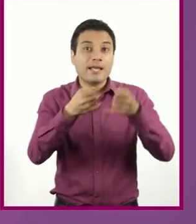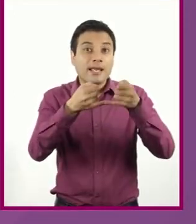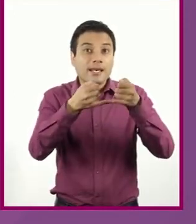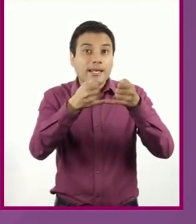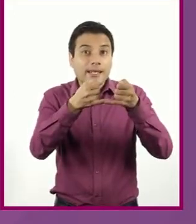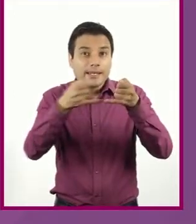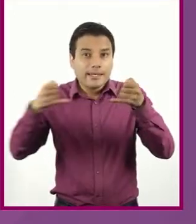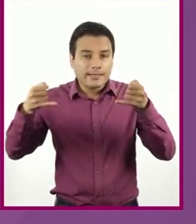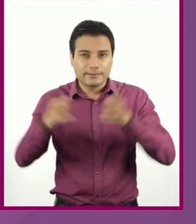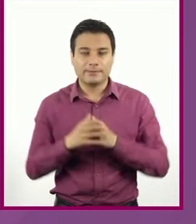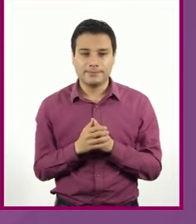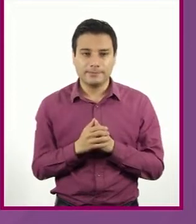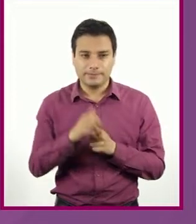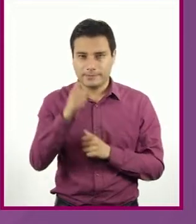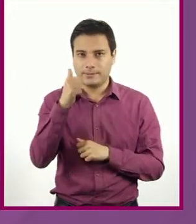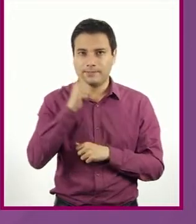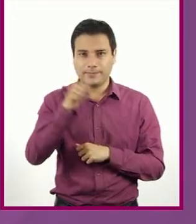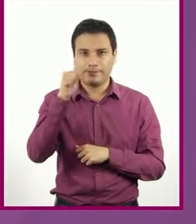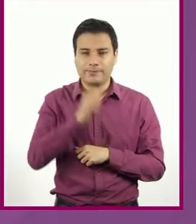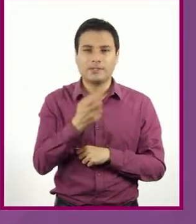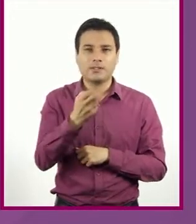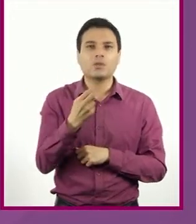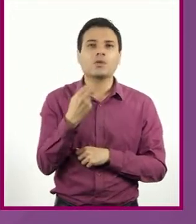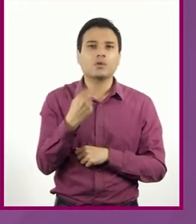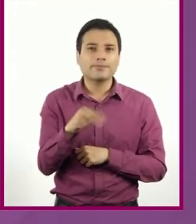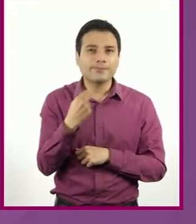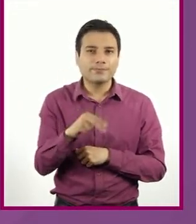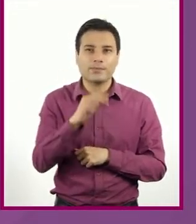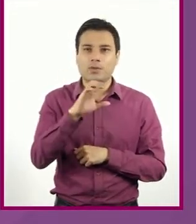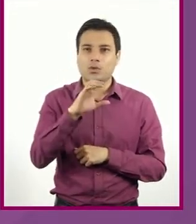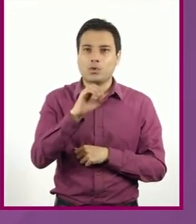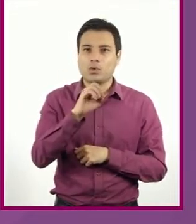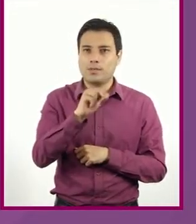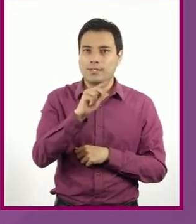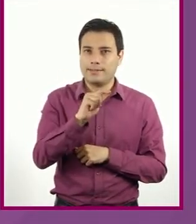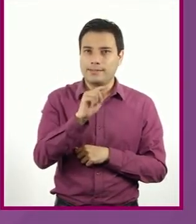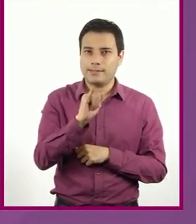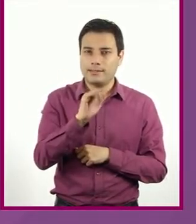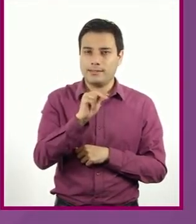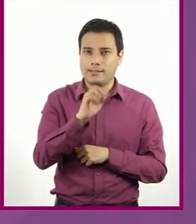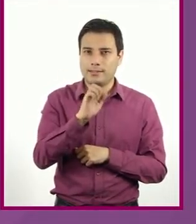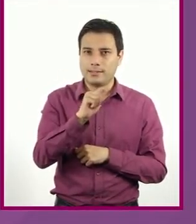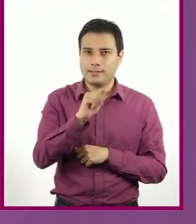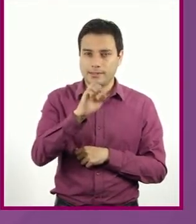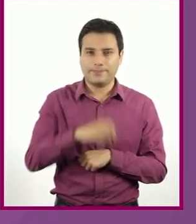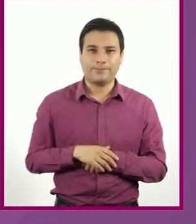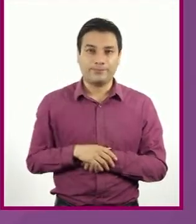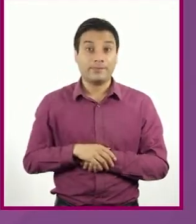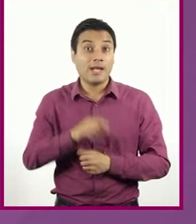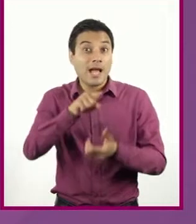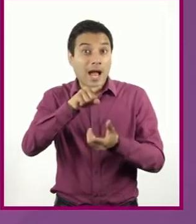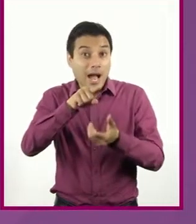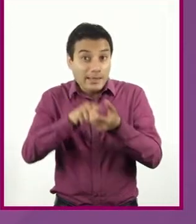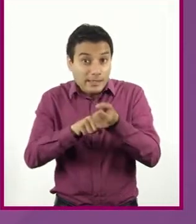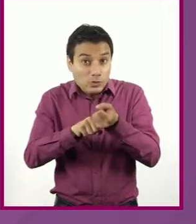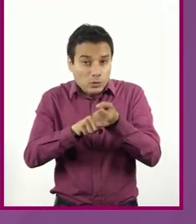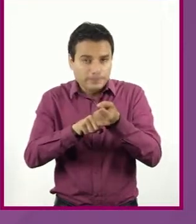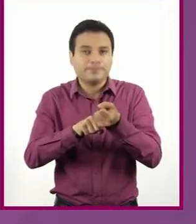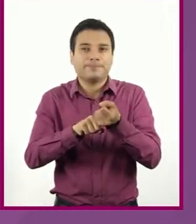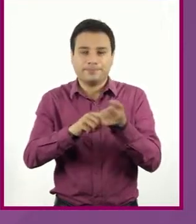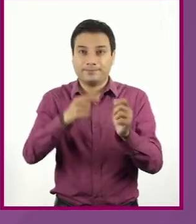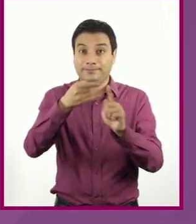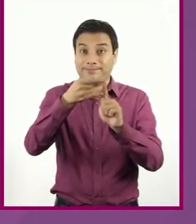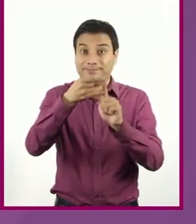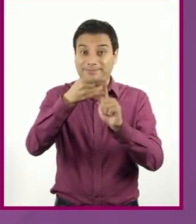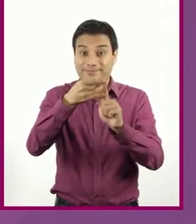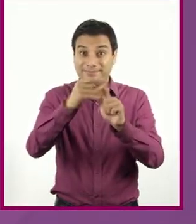crearán el marco. A estas las conocemos como continente. Otro aspecto distinto es el contenido. El continente es